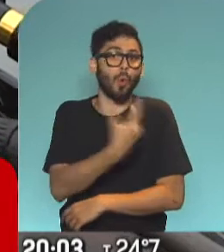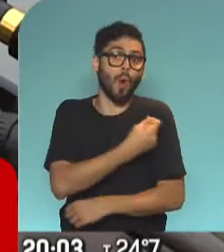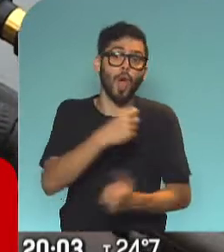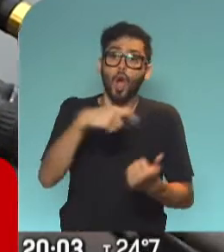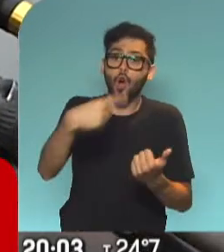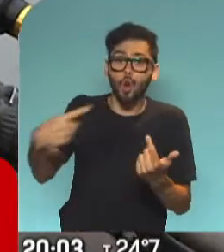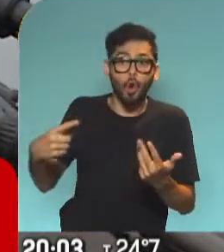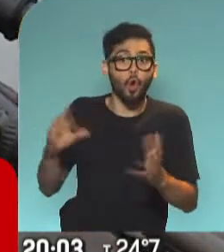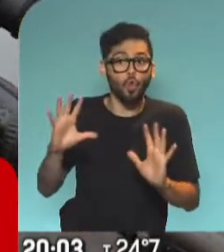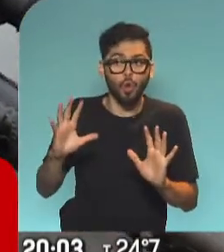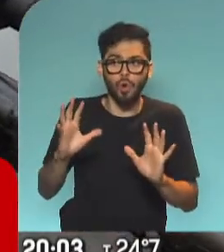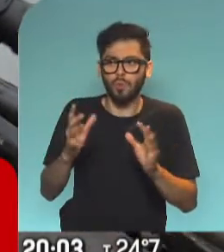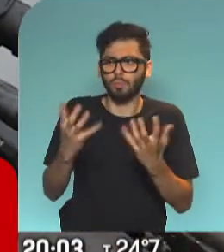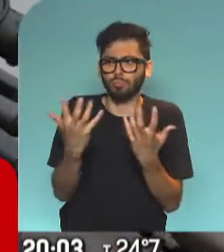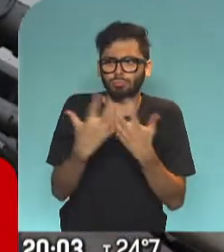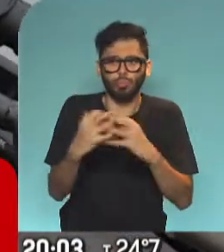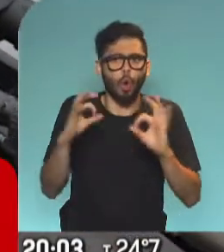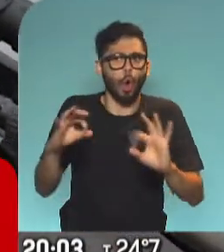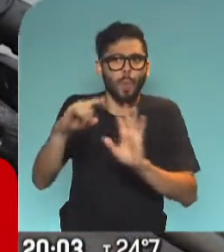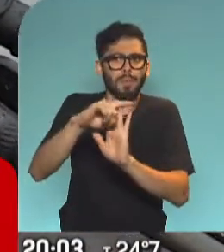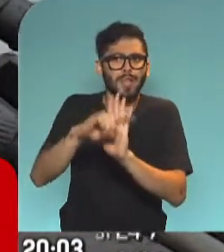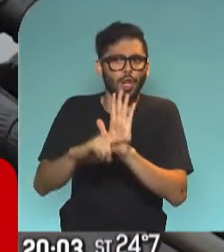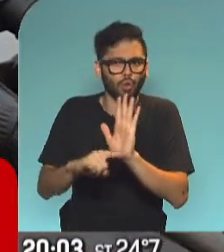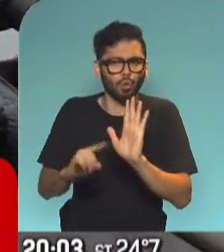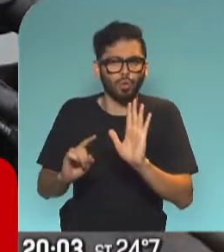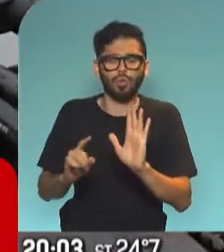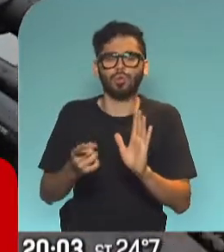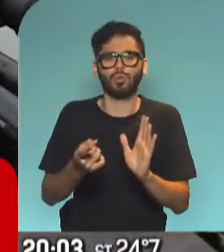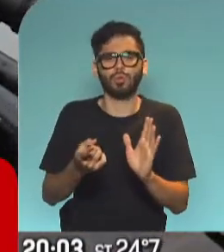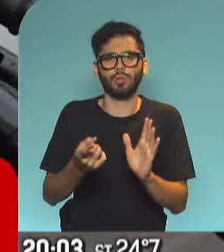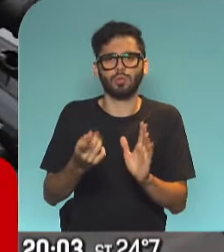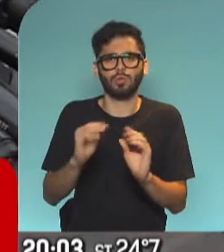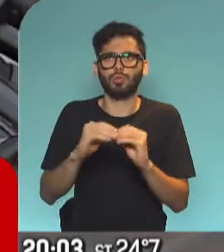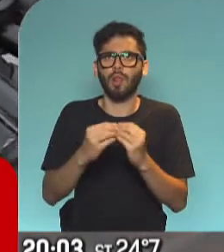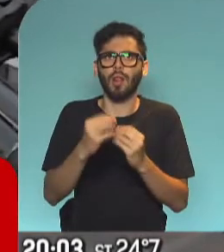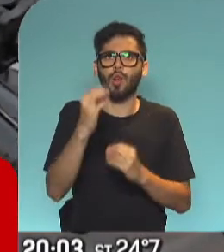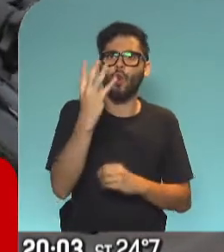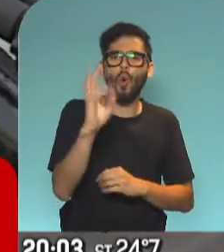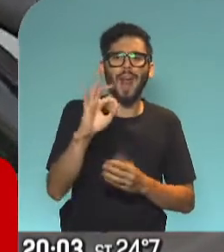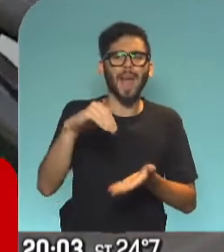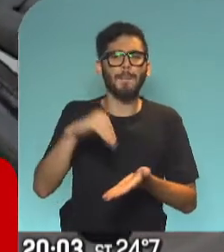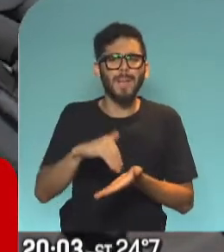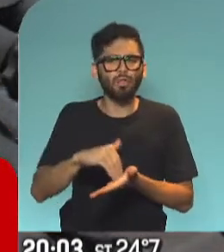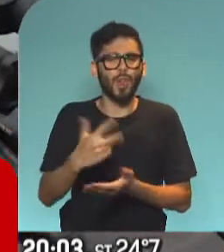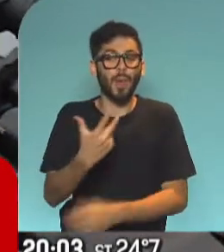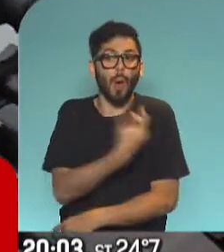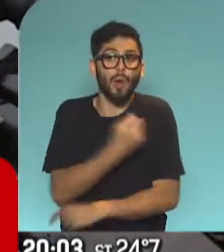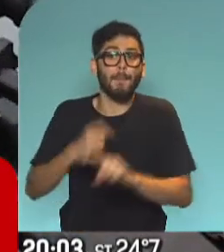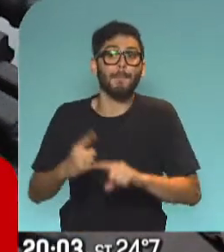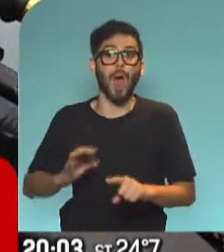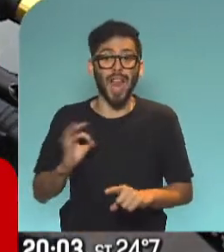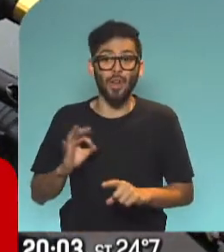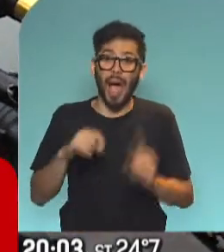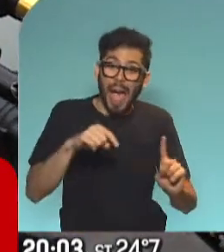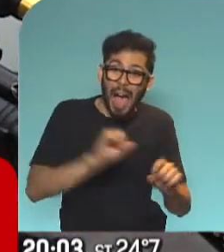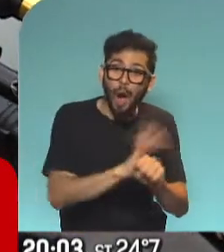de los programas más completos del mundo en vacunación, son 40 millones por año. Esta sola son 60